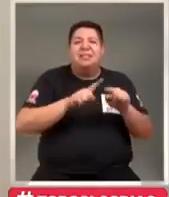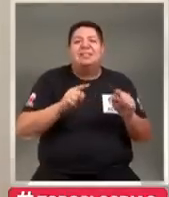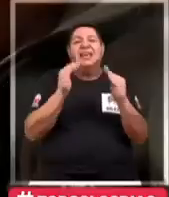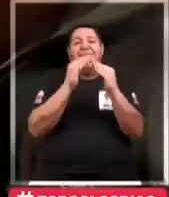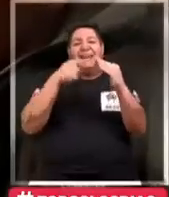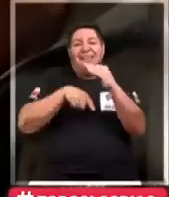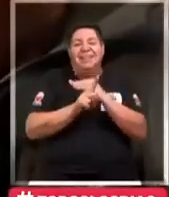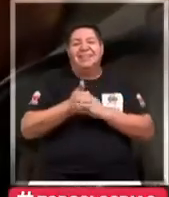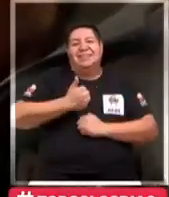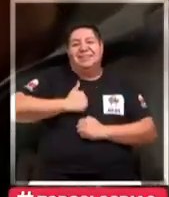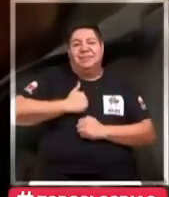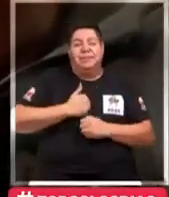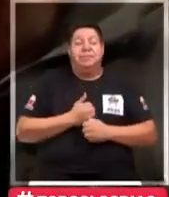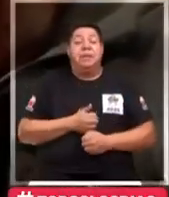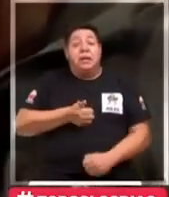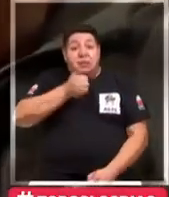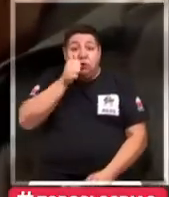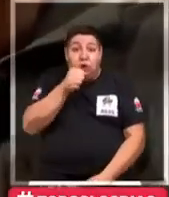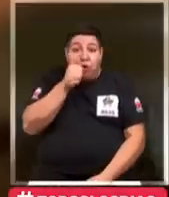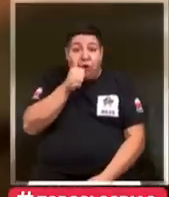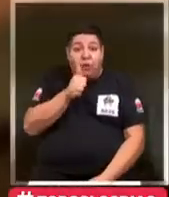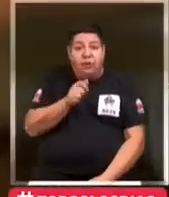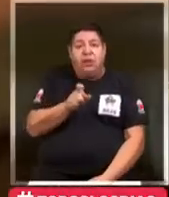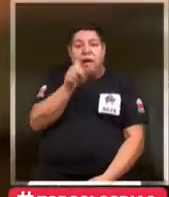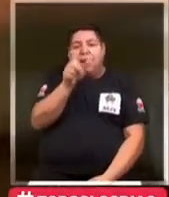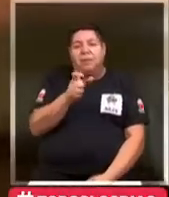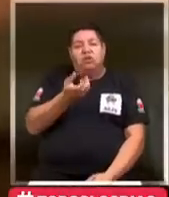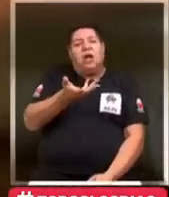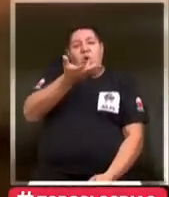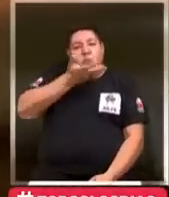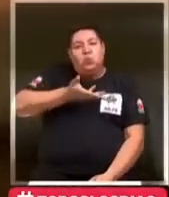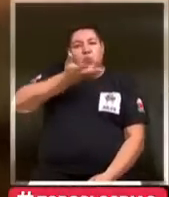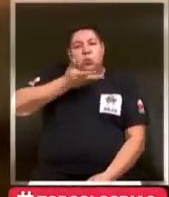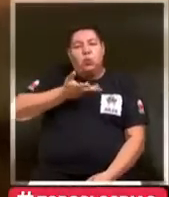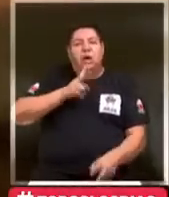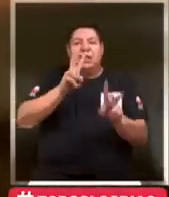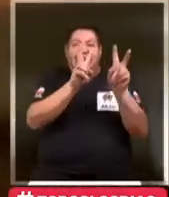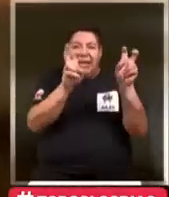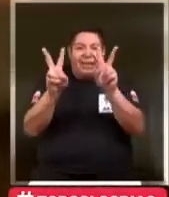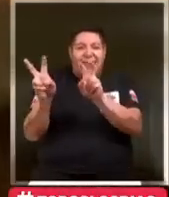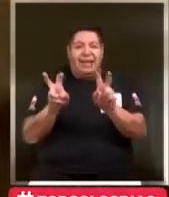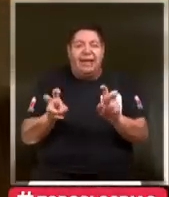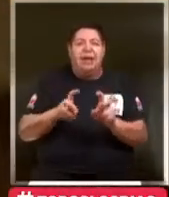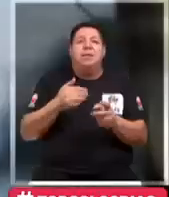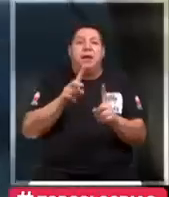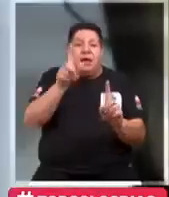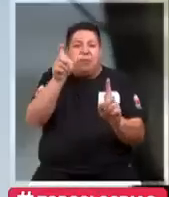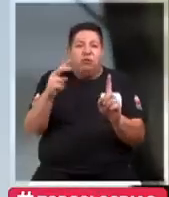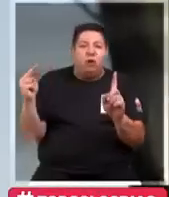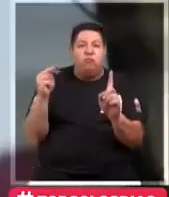ya. Todos los días y a cada rato me iba contando lo que hacían, cuándo la veían.